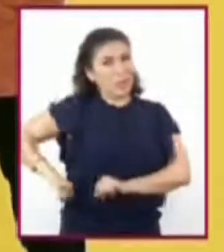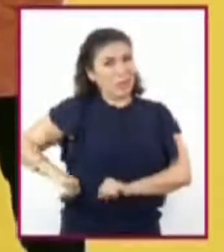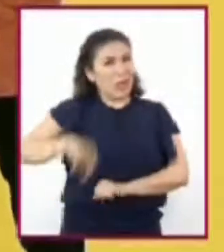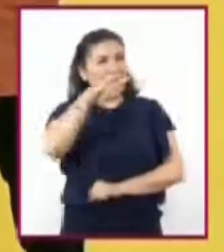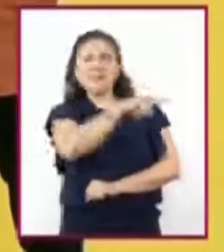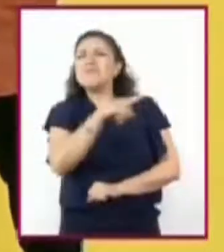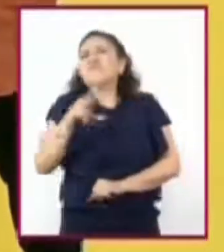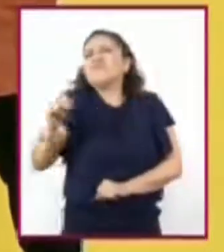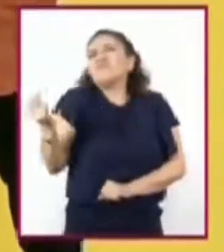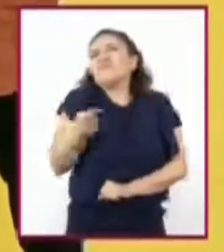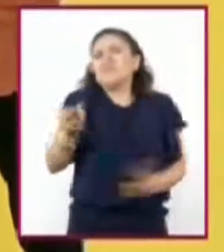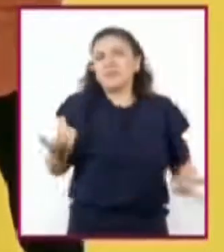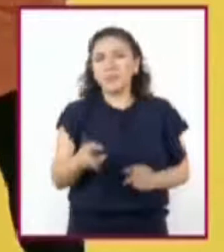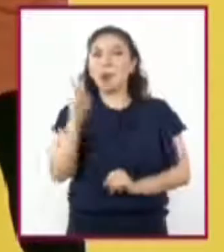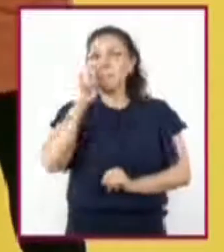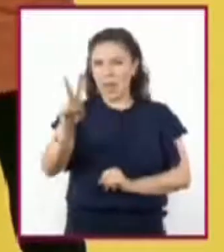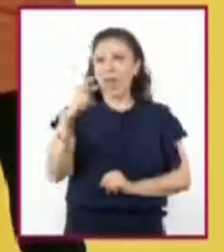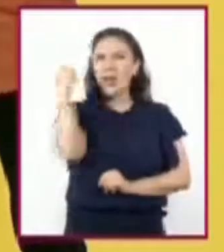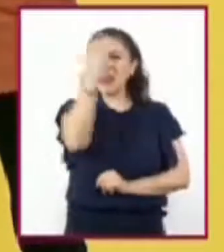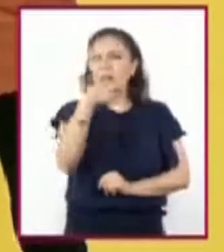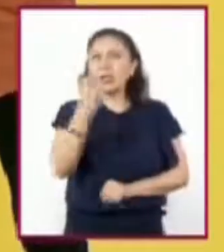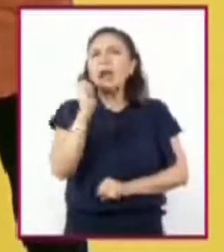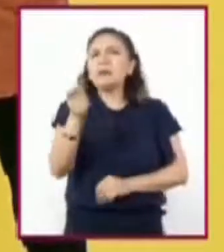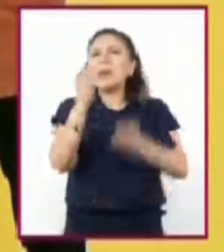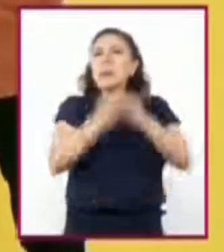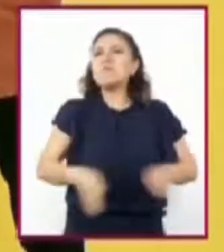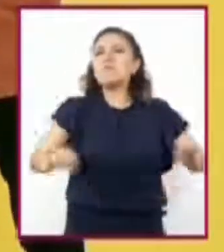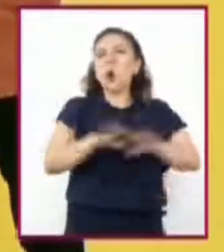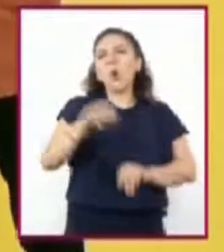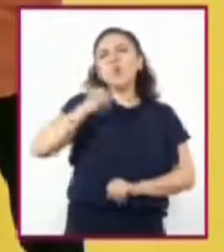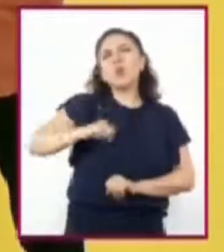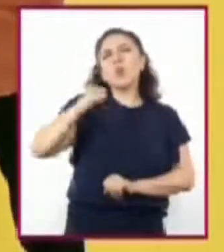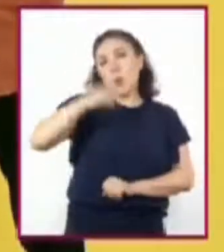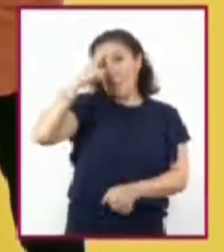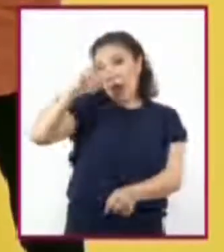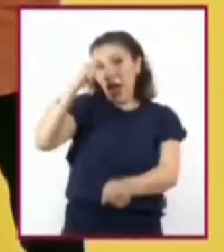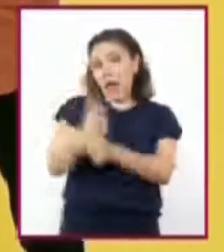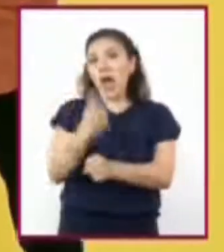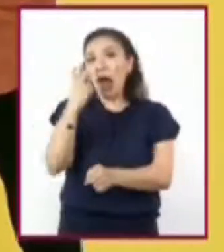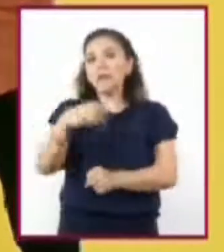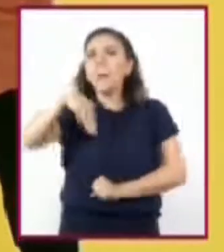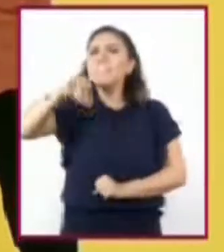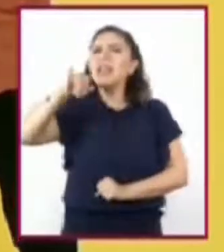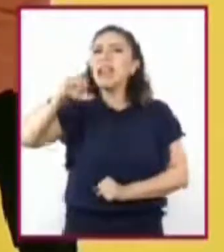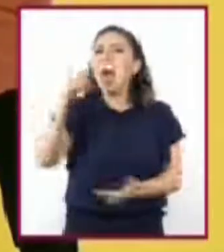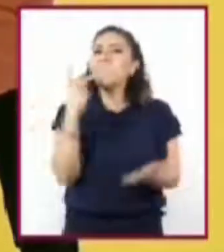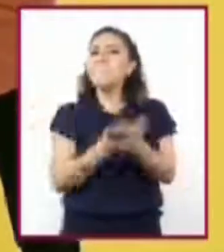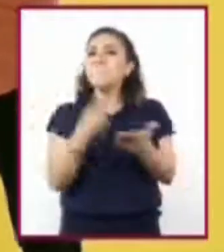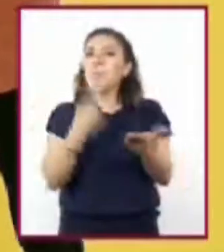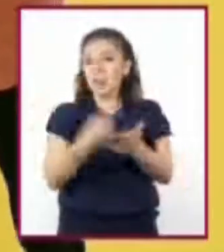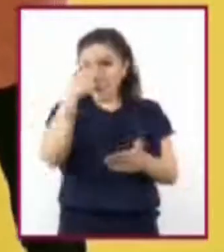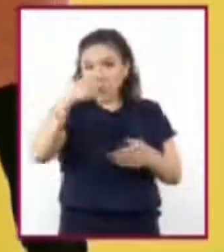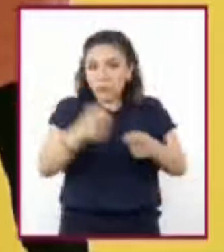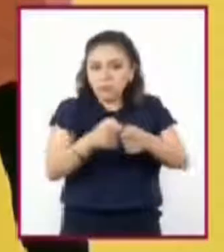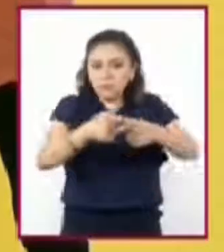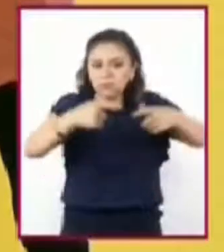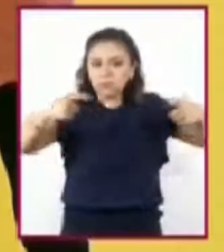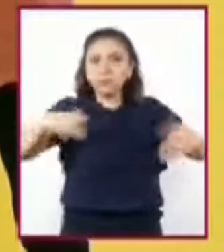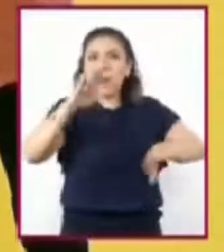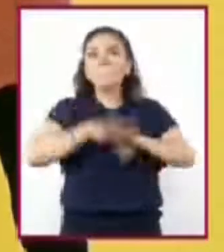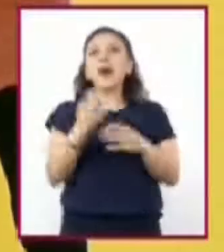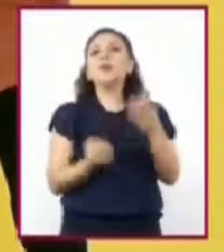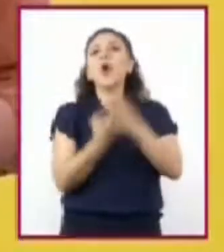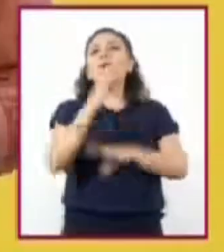conquistadores. Revisemos la importancia que en ese entonces tuvo el descubrimiento de minas de plata para la expansión de la